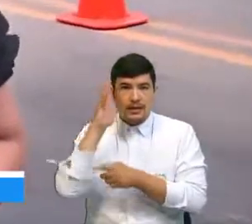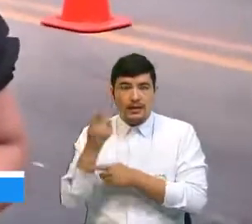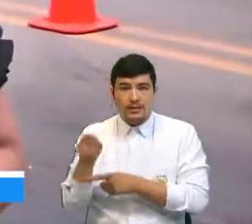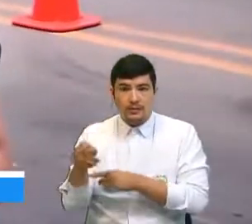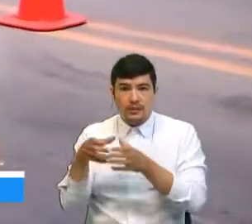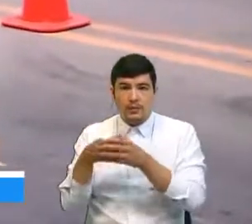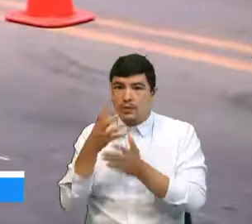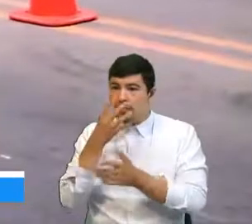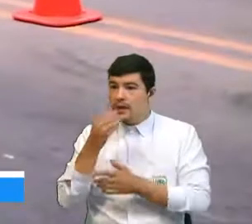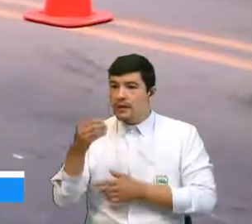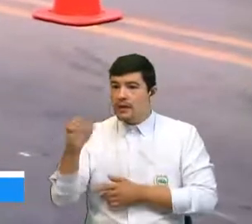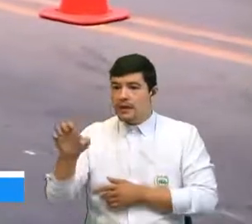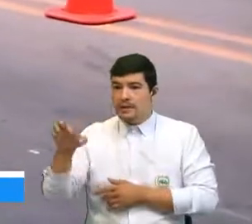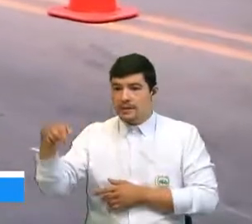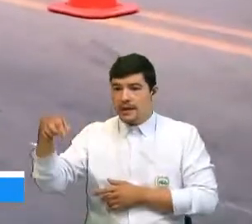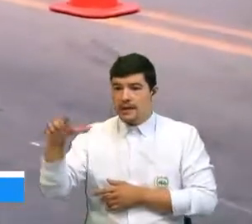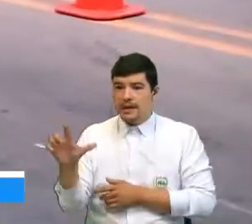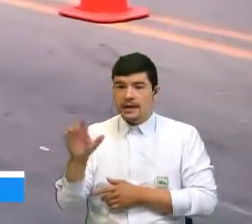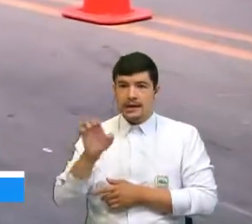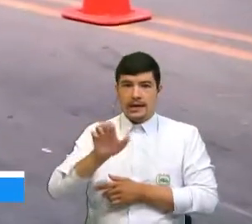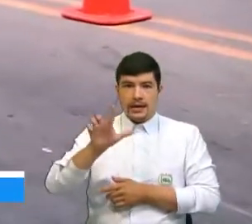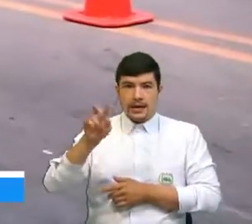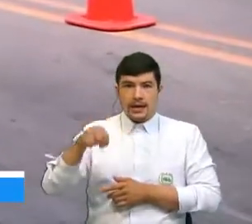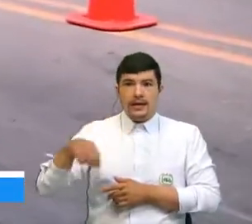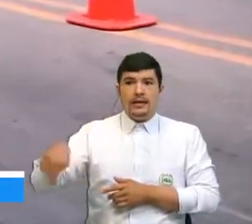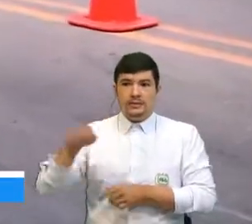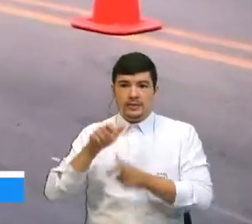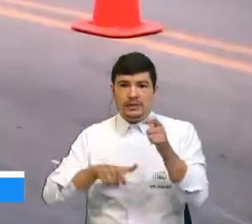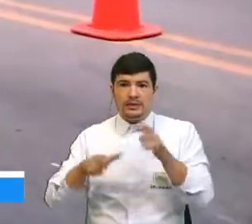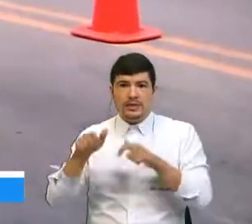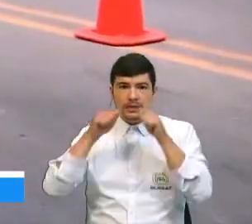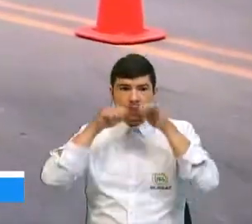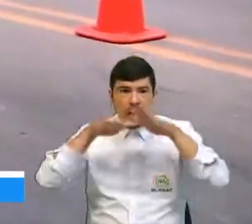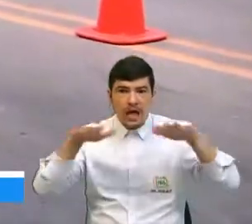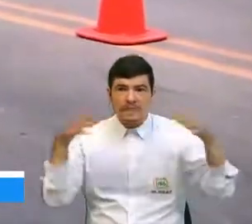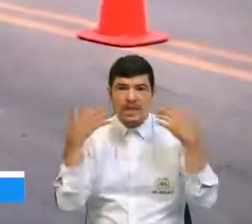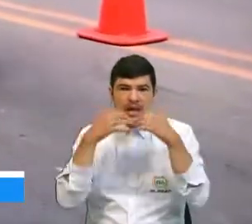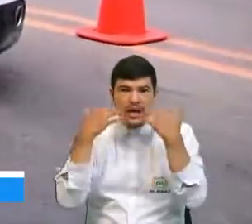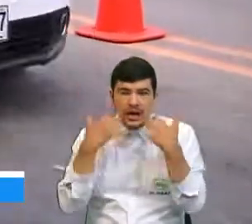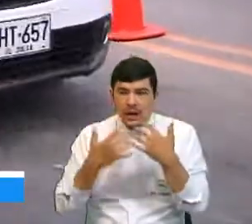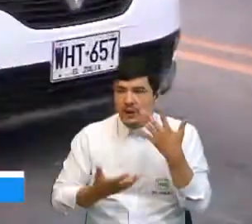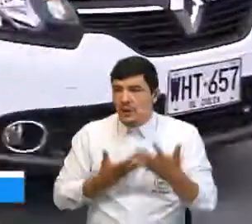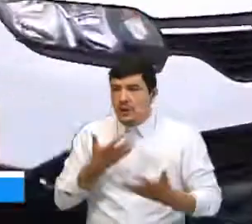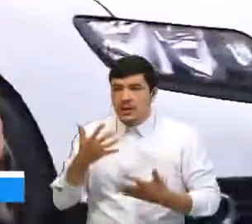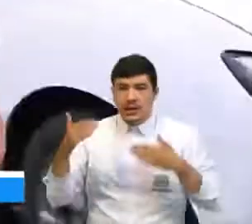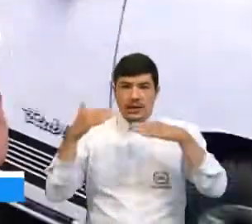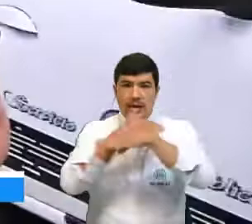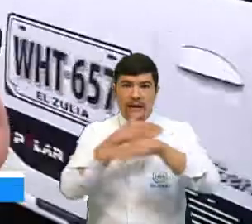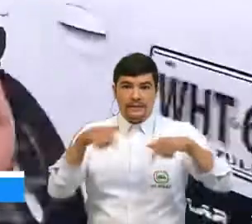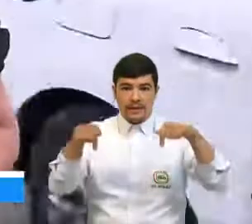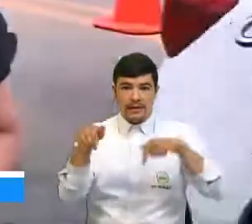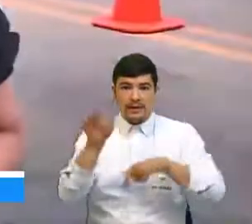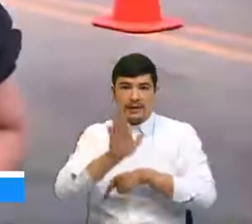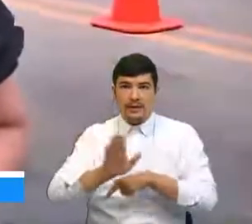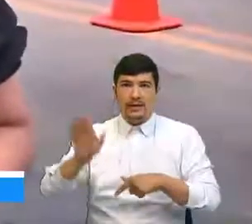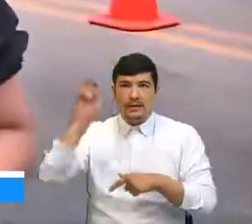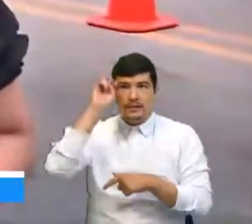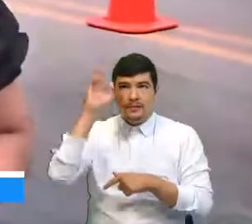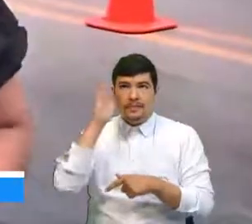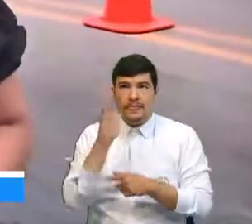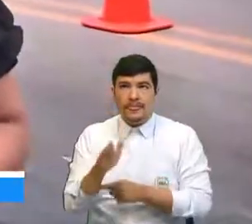parte del EPL y del ELN para crear zozobra, para crear temor aquí en las vías de norte de